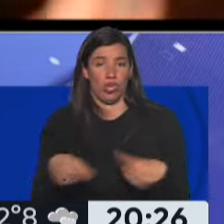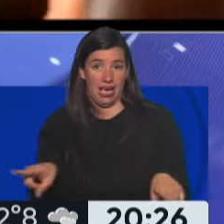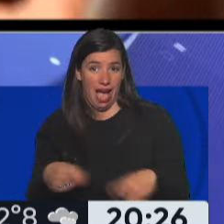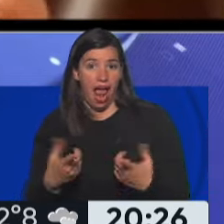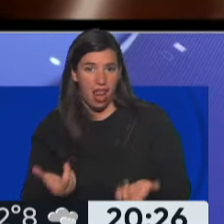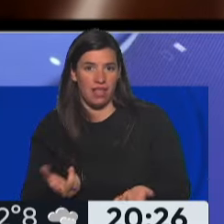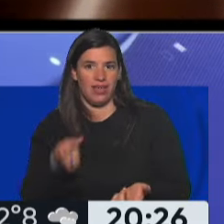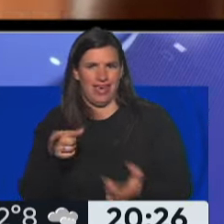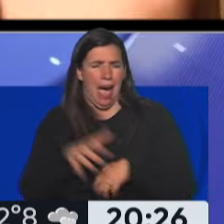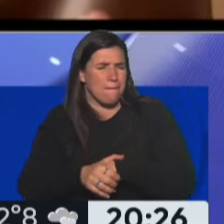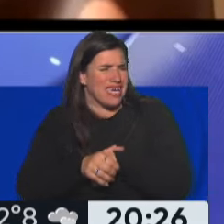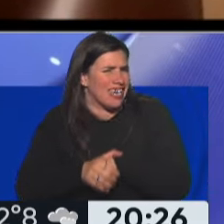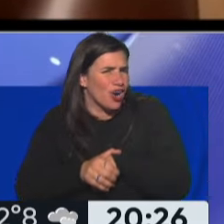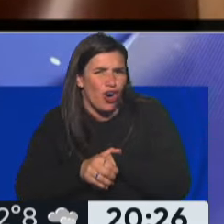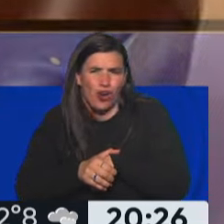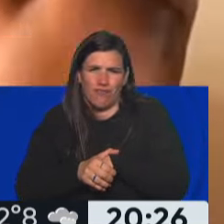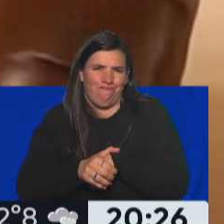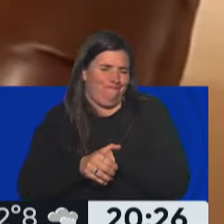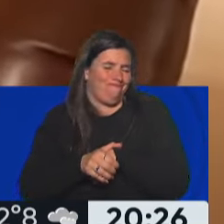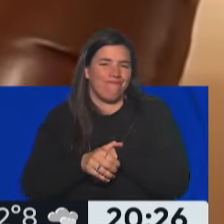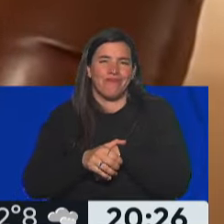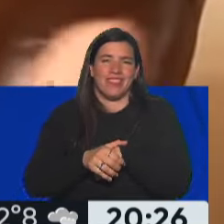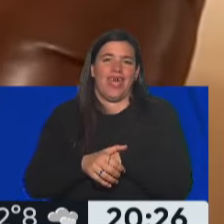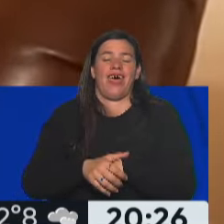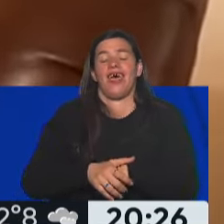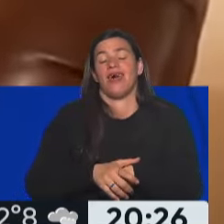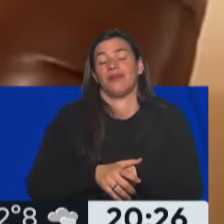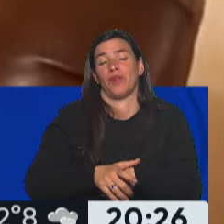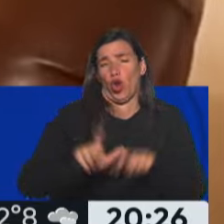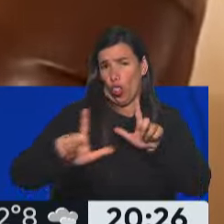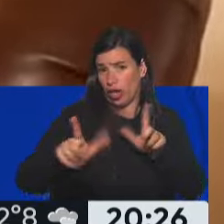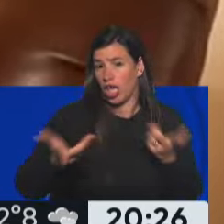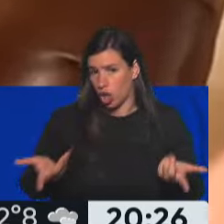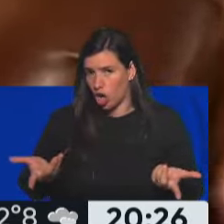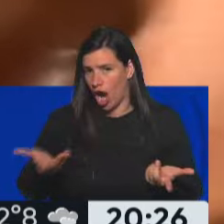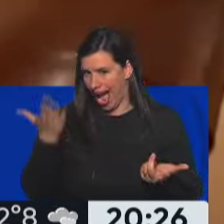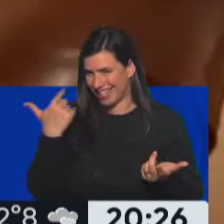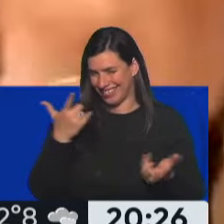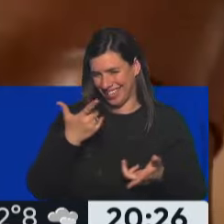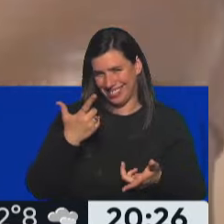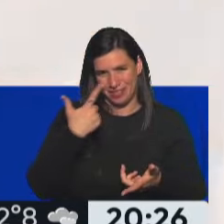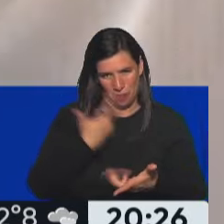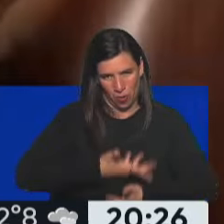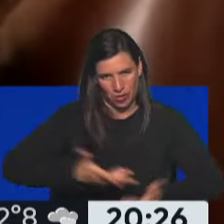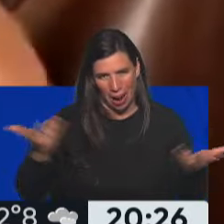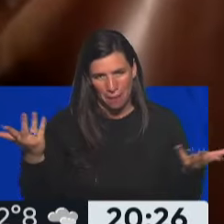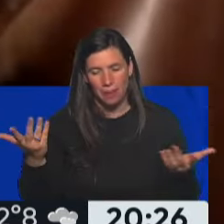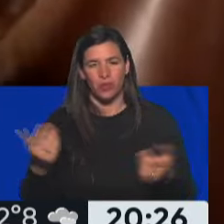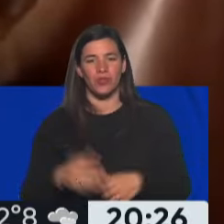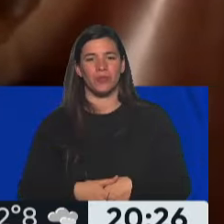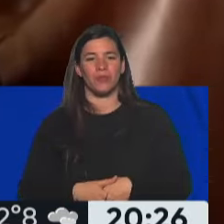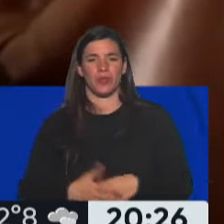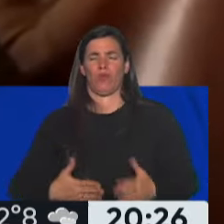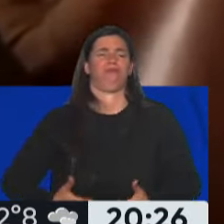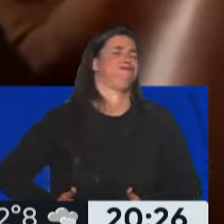amigo íntimo de Rodrigo Bueno, como ustedes ya lo saben, y lo presentábamos justamente al principio de este informe, cuando él estaba en lo